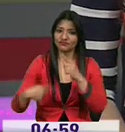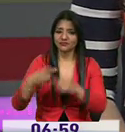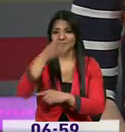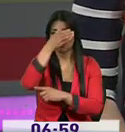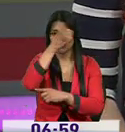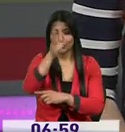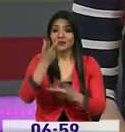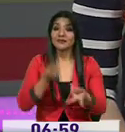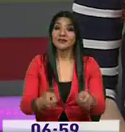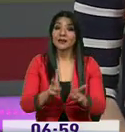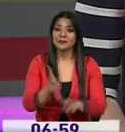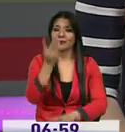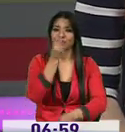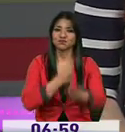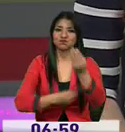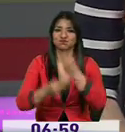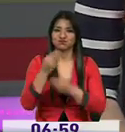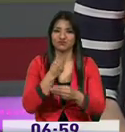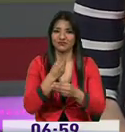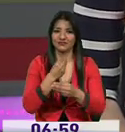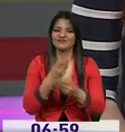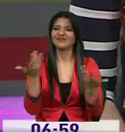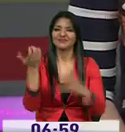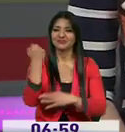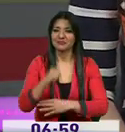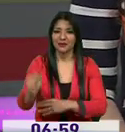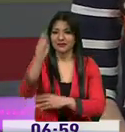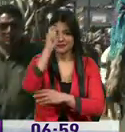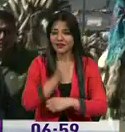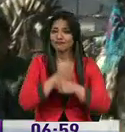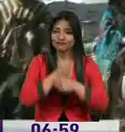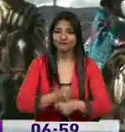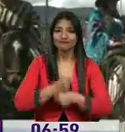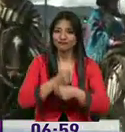y gastronómica en el reconocido Paseo del Charla.